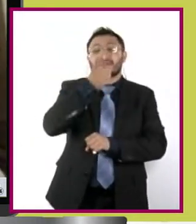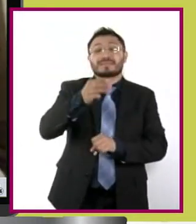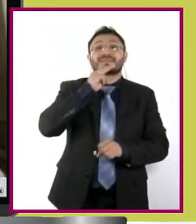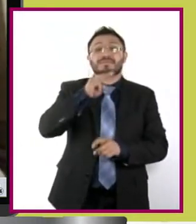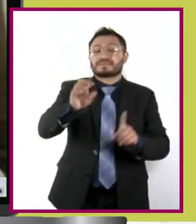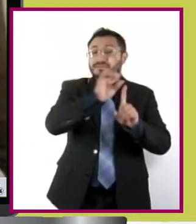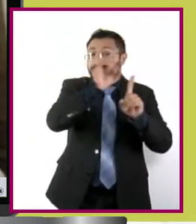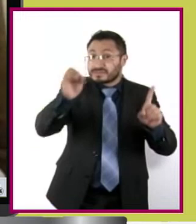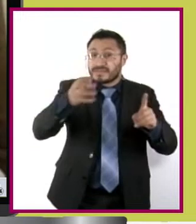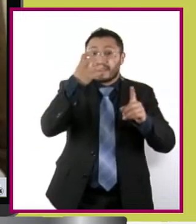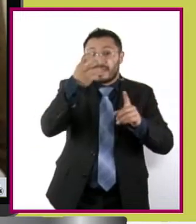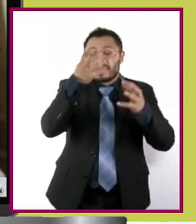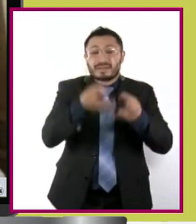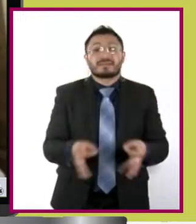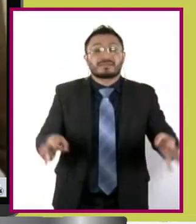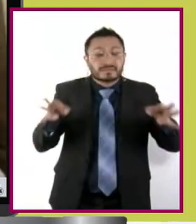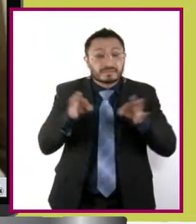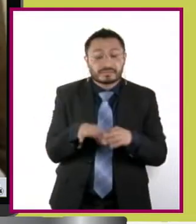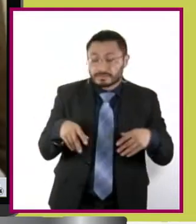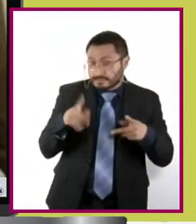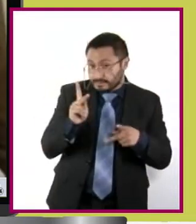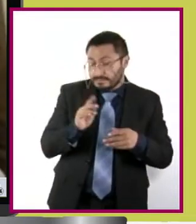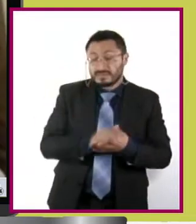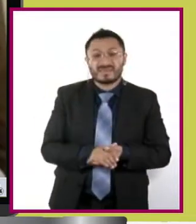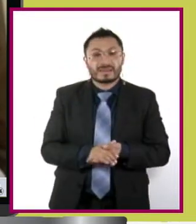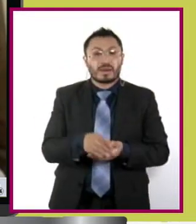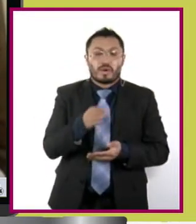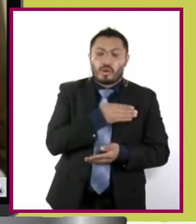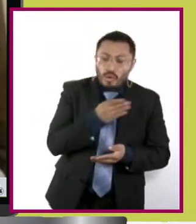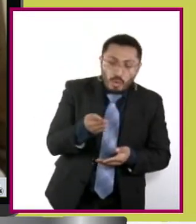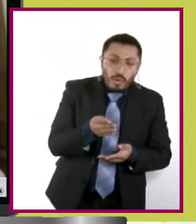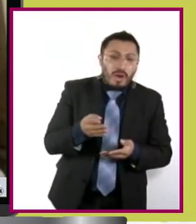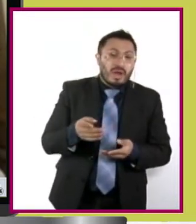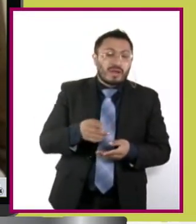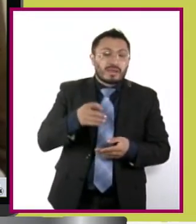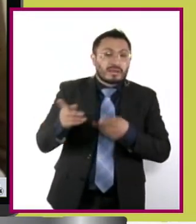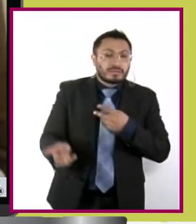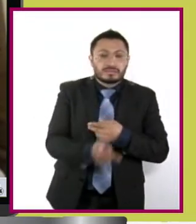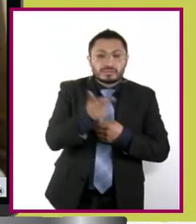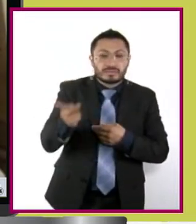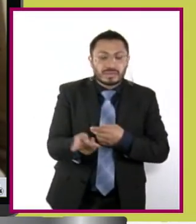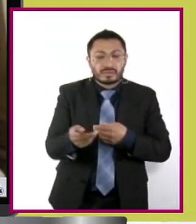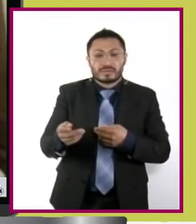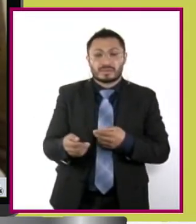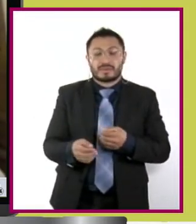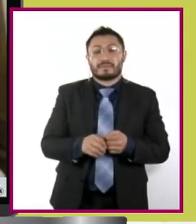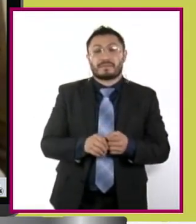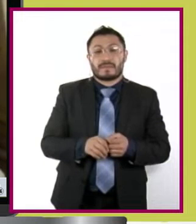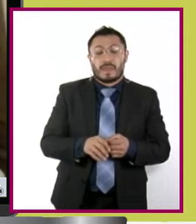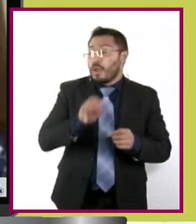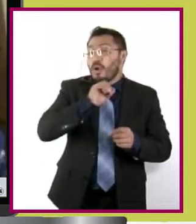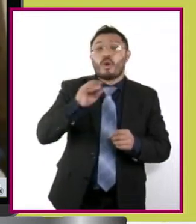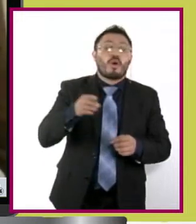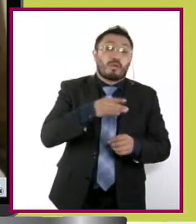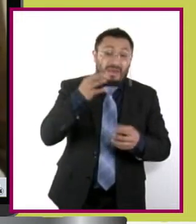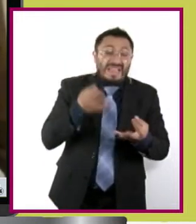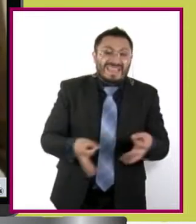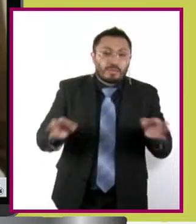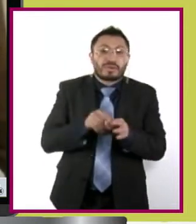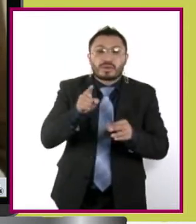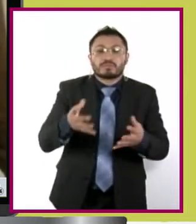es fundamental. Ahora, una buena cuestión a nivel físico, respirar, pero